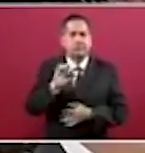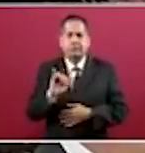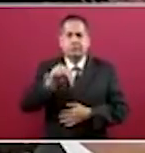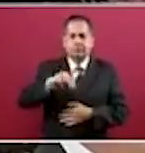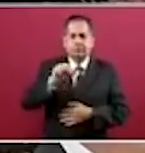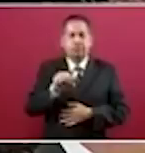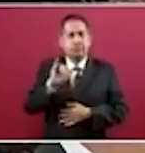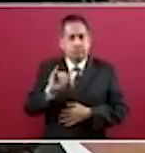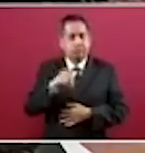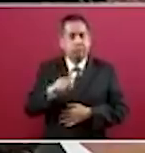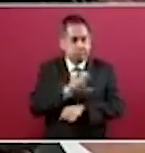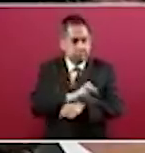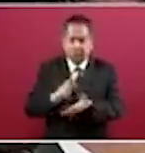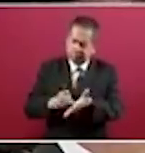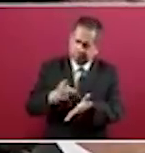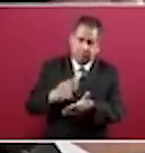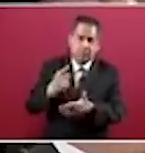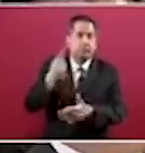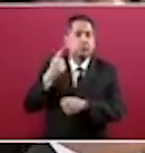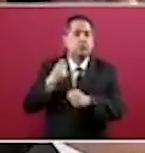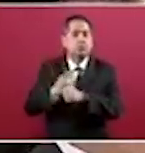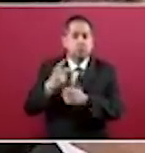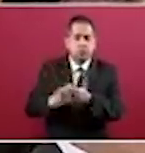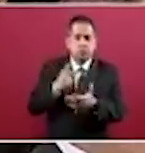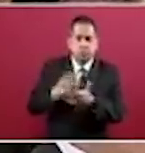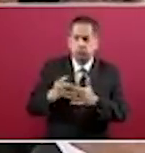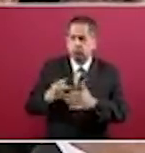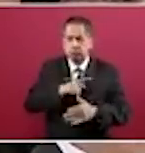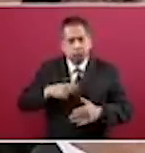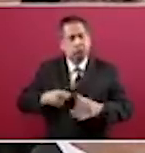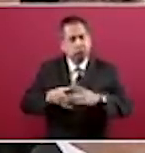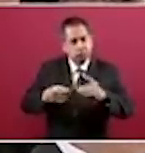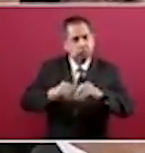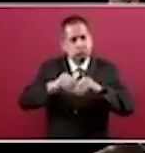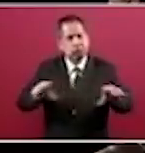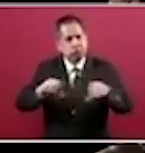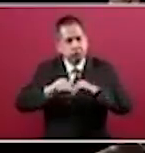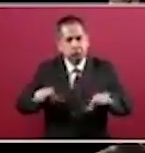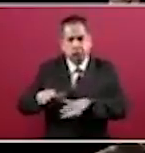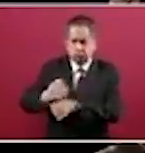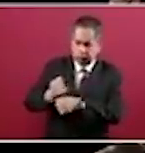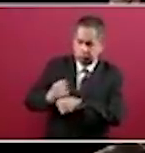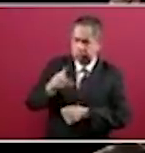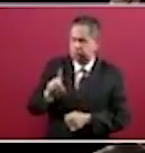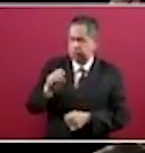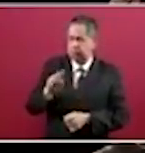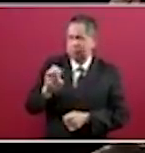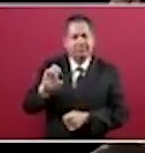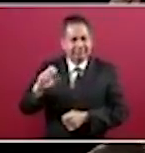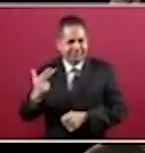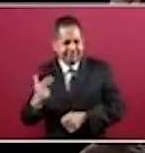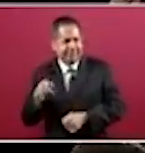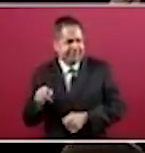INAI ha ordenado en varias veces el año pasado que se dé a conocer la información de la investigación de Odebrecht,